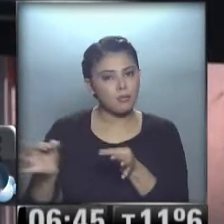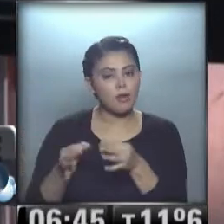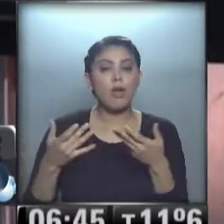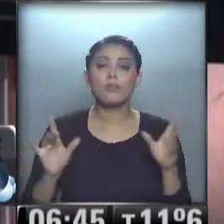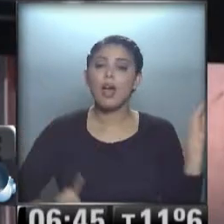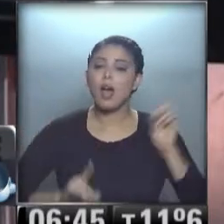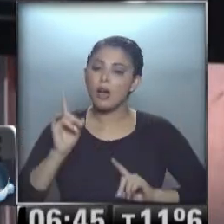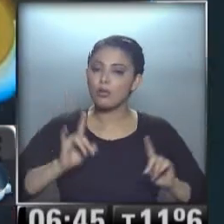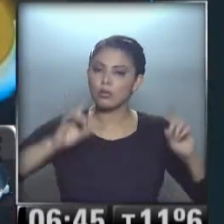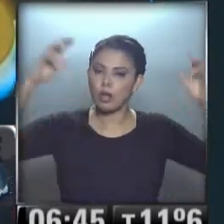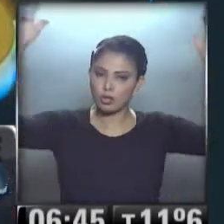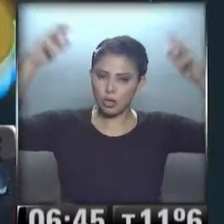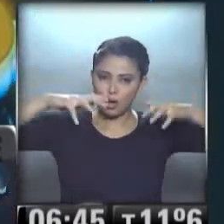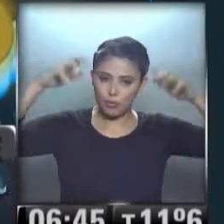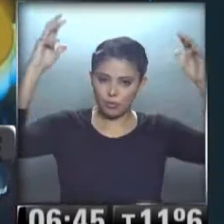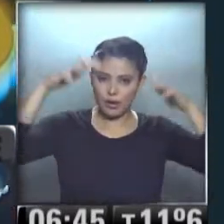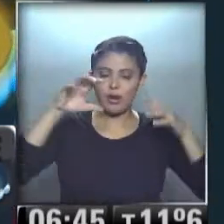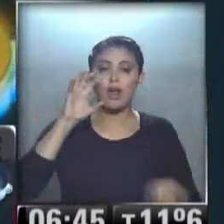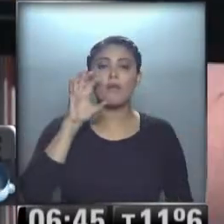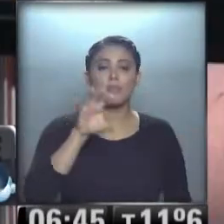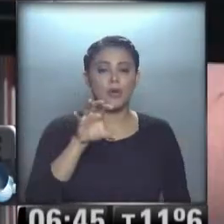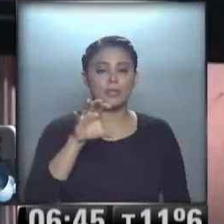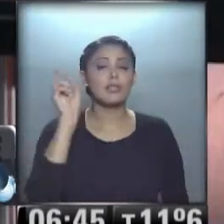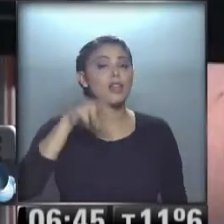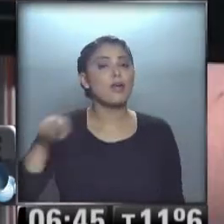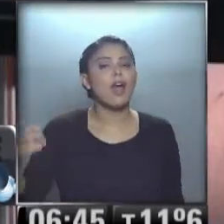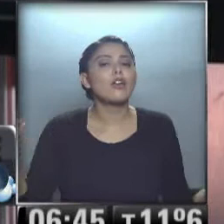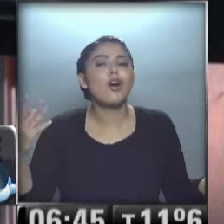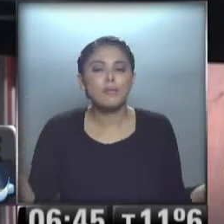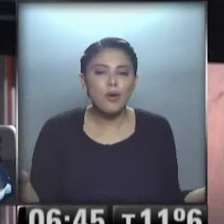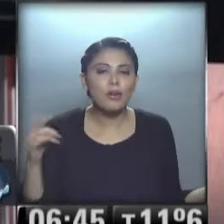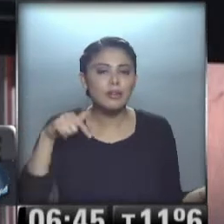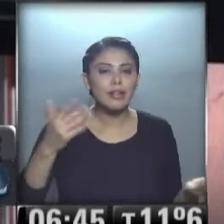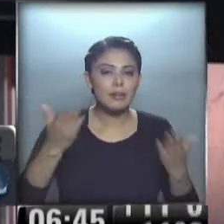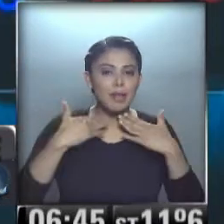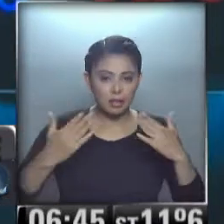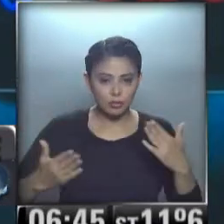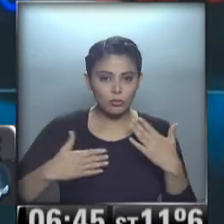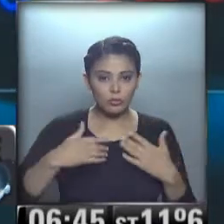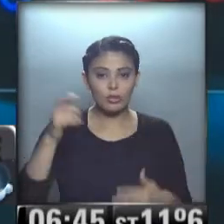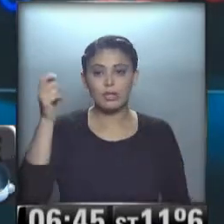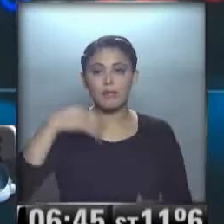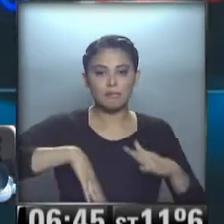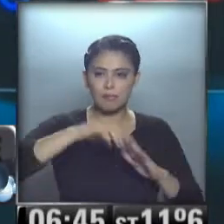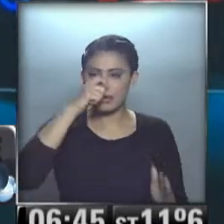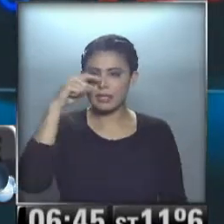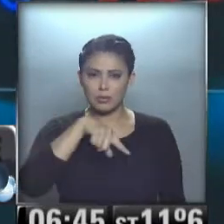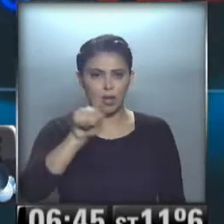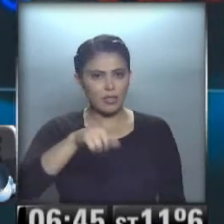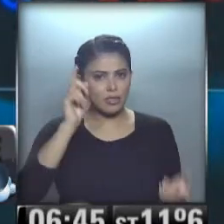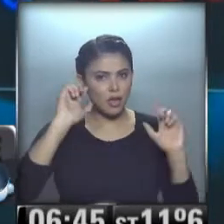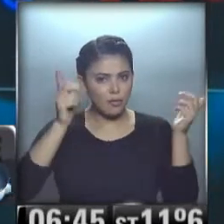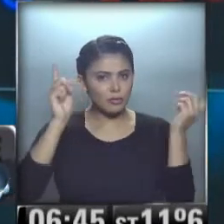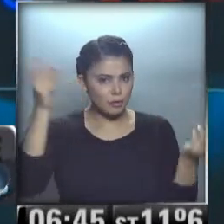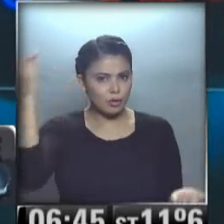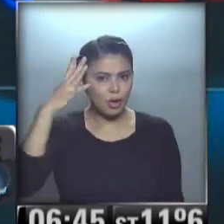alguna lluvia muy aisladita. Neuquén. A ver, neuquinos, con 27 grados y solazo, ¿cómo lo van a disfrutar? Igual